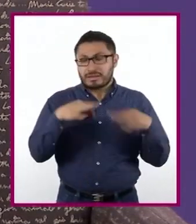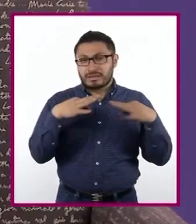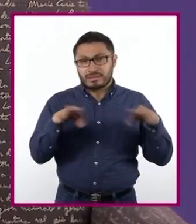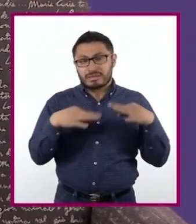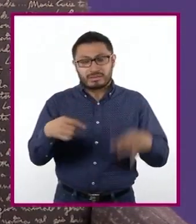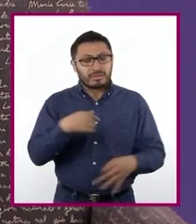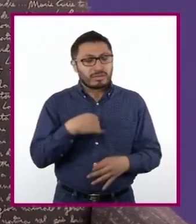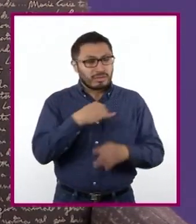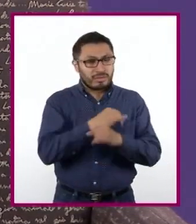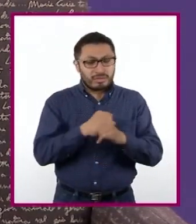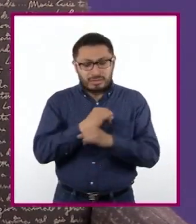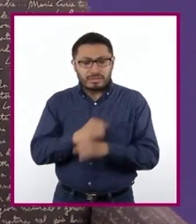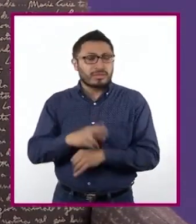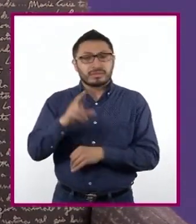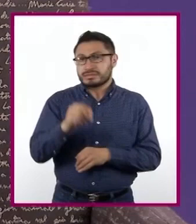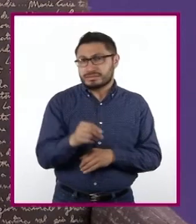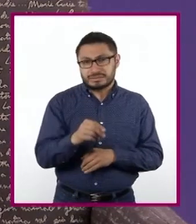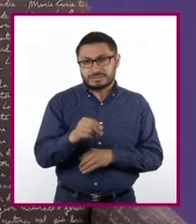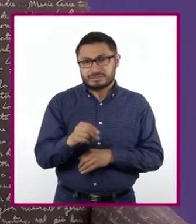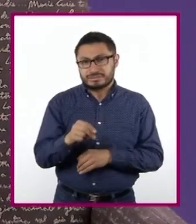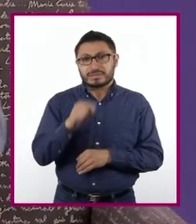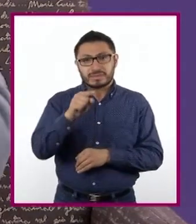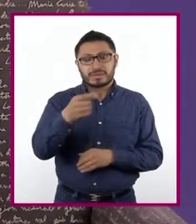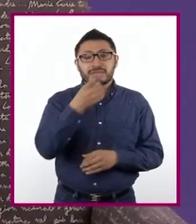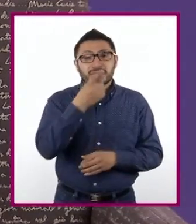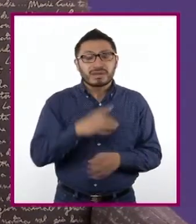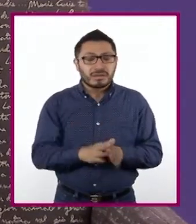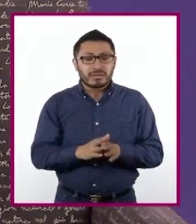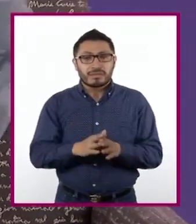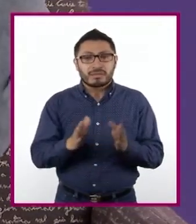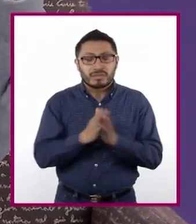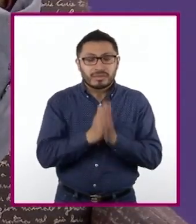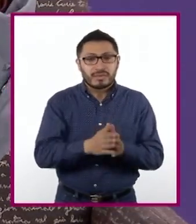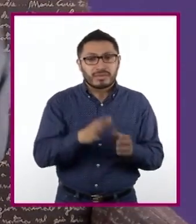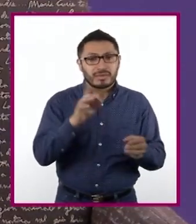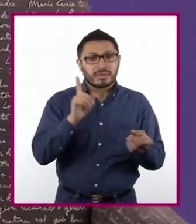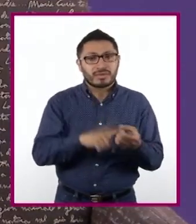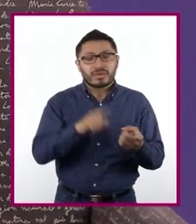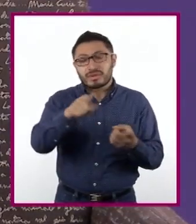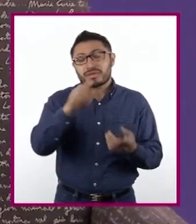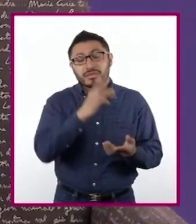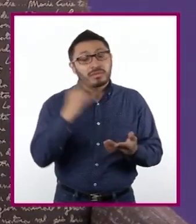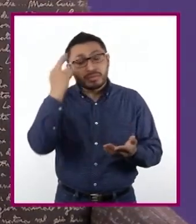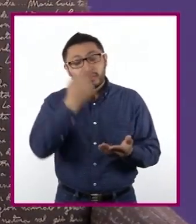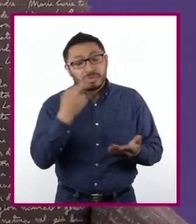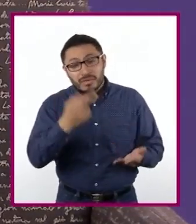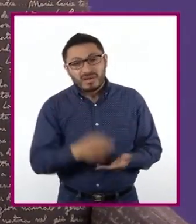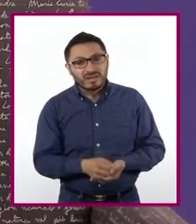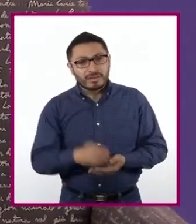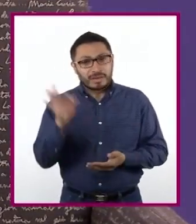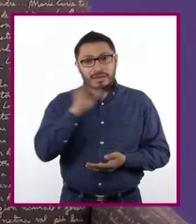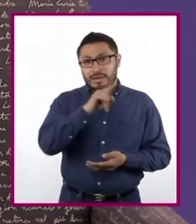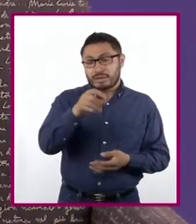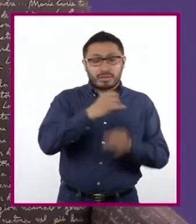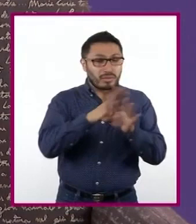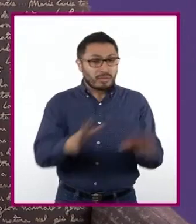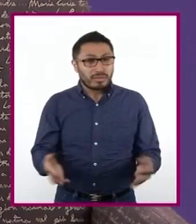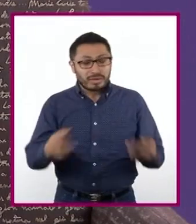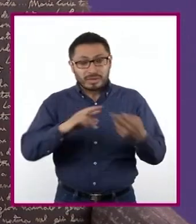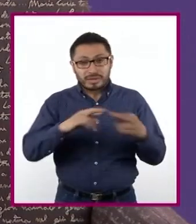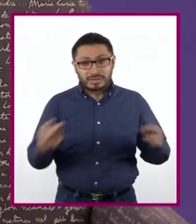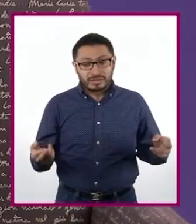que consulté. ¿Me podrías indicar tu fuente de información para revisarlo más tarde? O si acaso tienen información